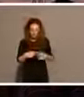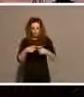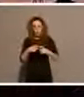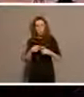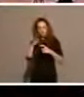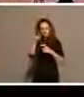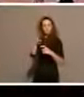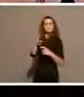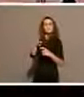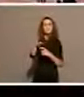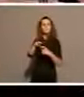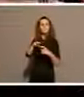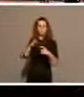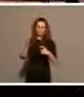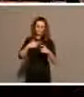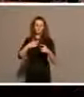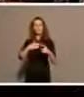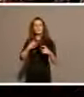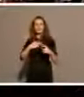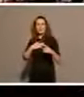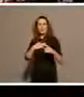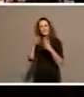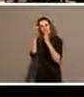vio nuestras grandes